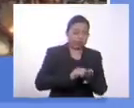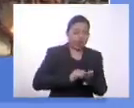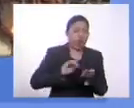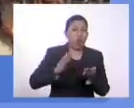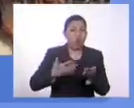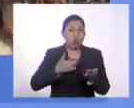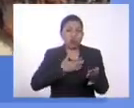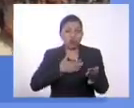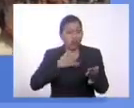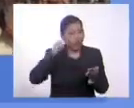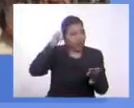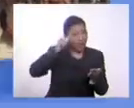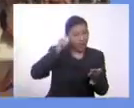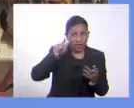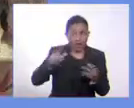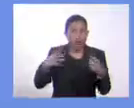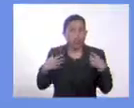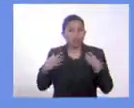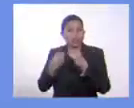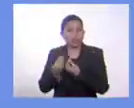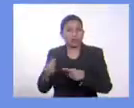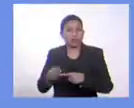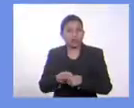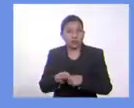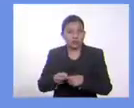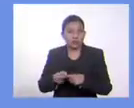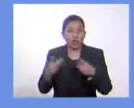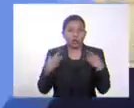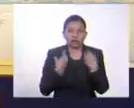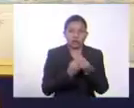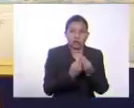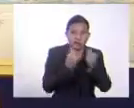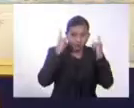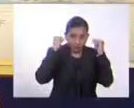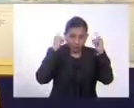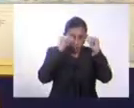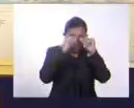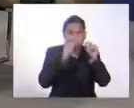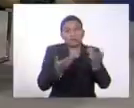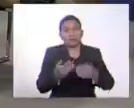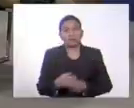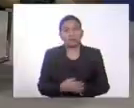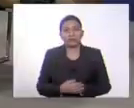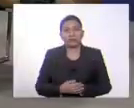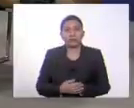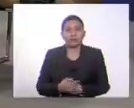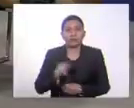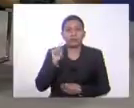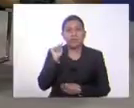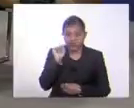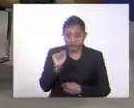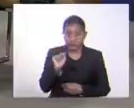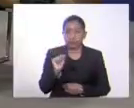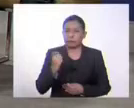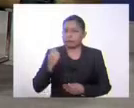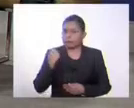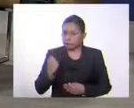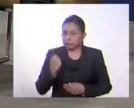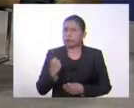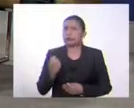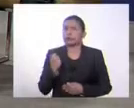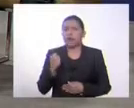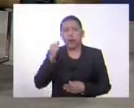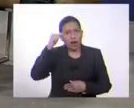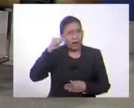hace un elemento importante. Al hacer el análisis de las ideas de Aristóteles, él viene